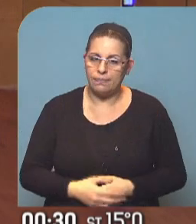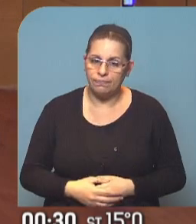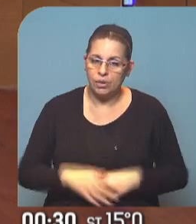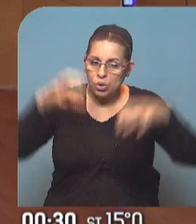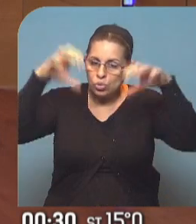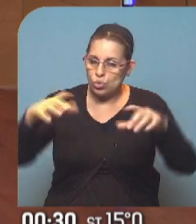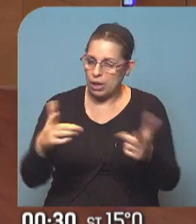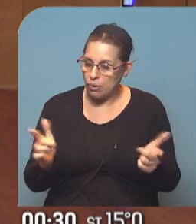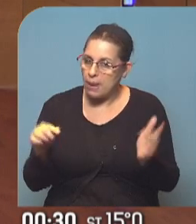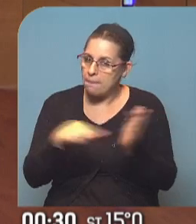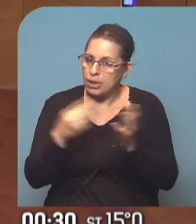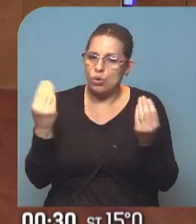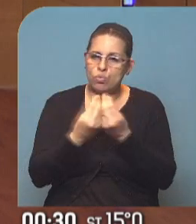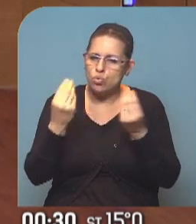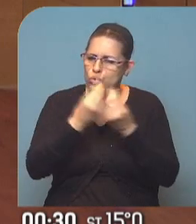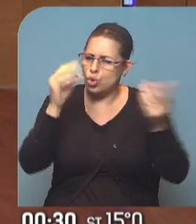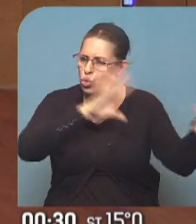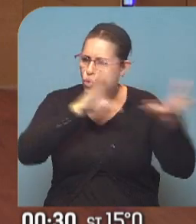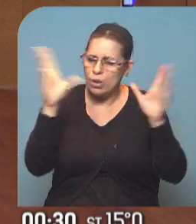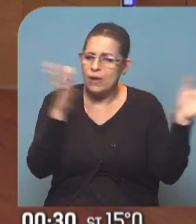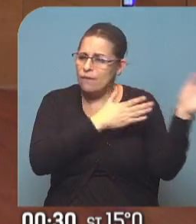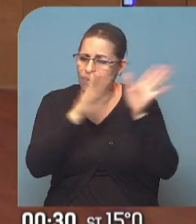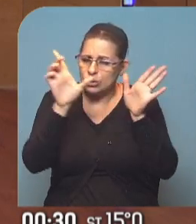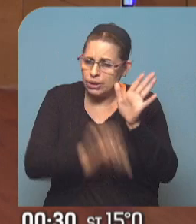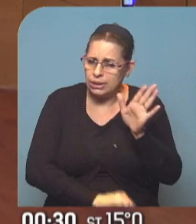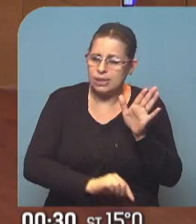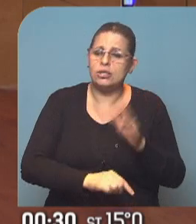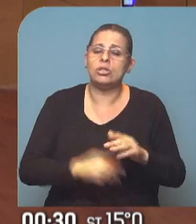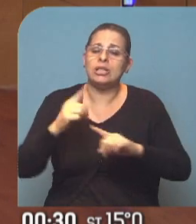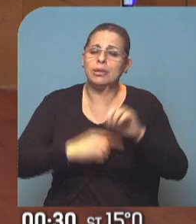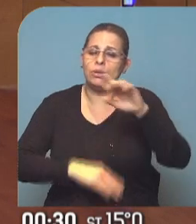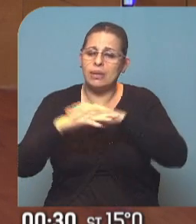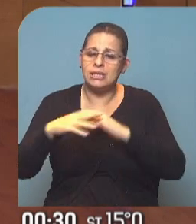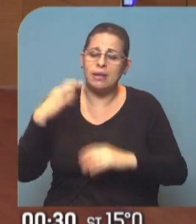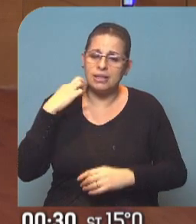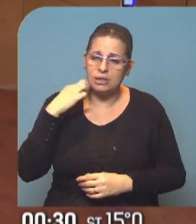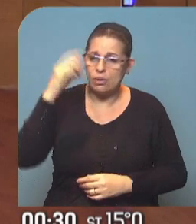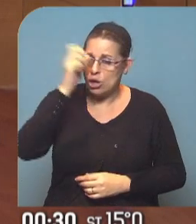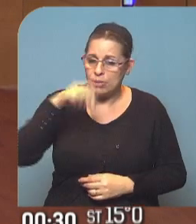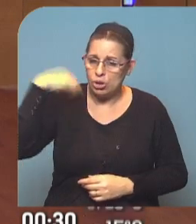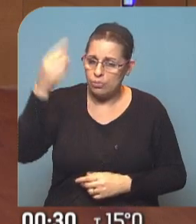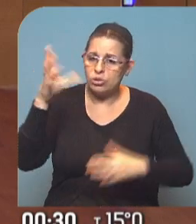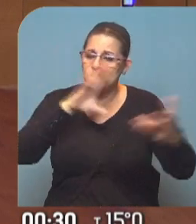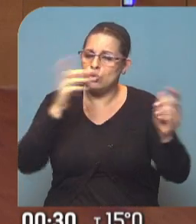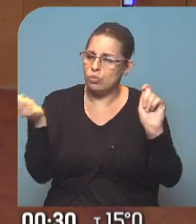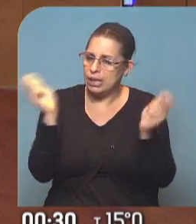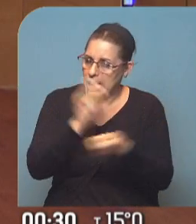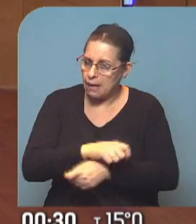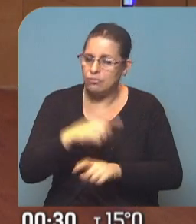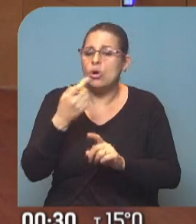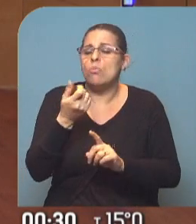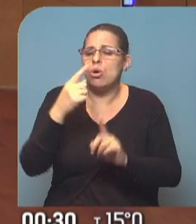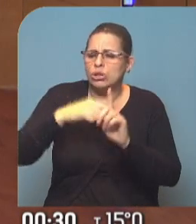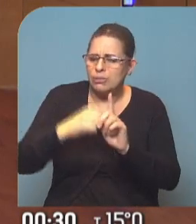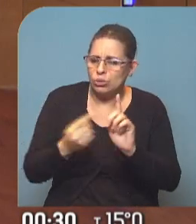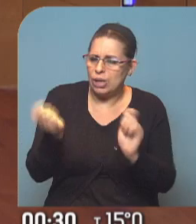tendremos lluvias, pero sí abundante nubosidad. Vientos intensos que soplarán del sudeste y una máxima de 19 grados. El domingo, nubosidad variable. Poco cambio de las